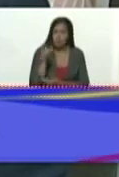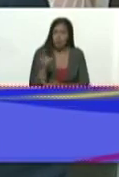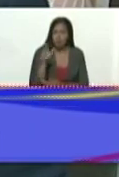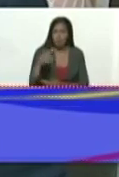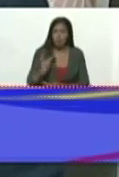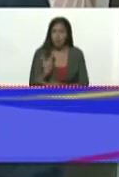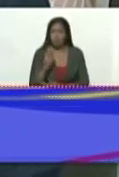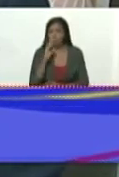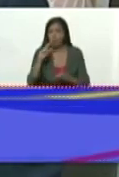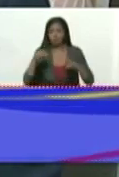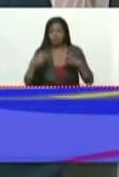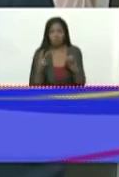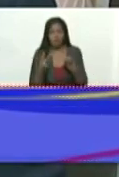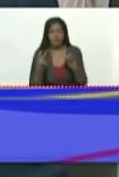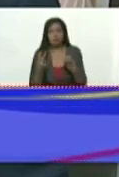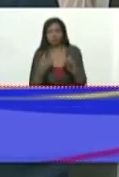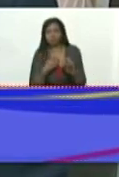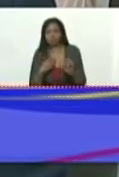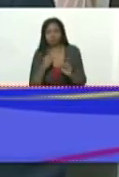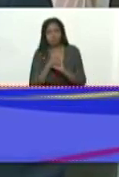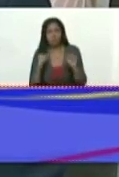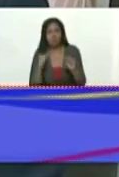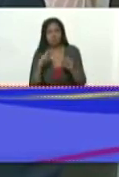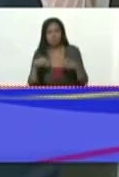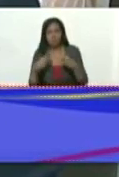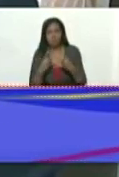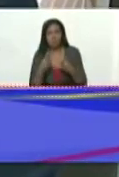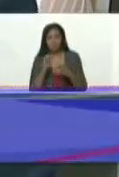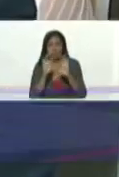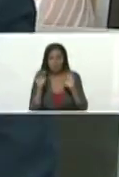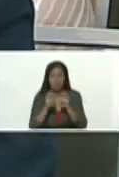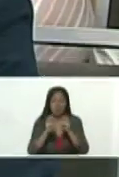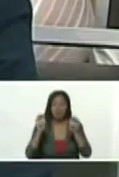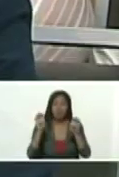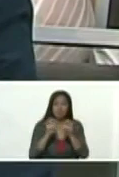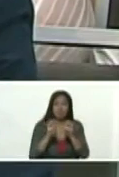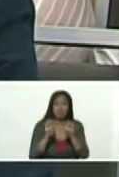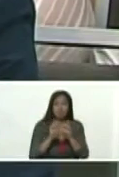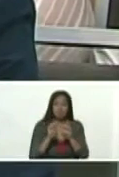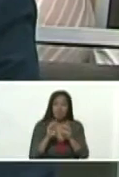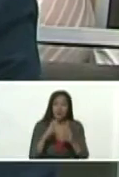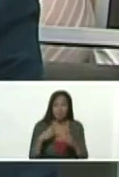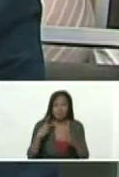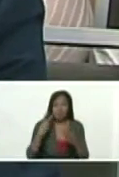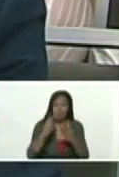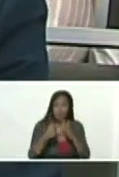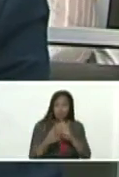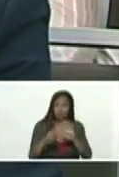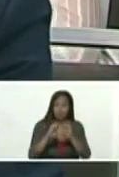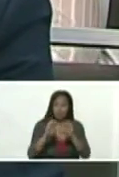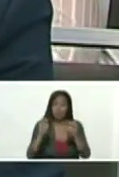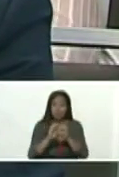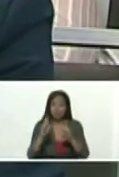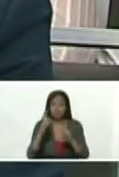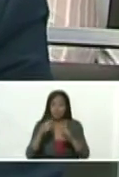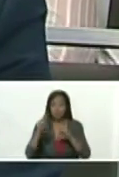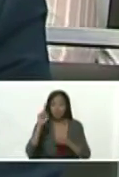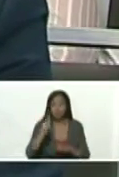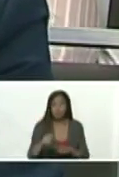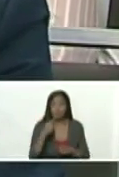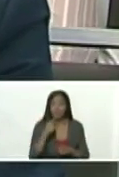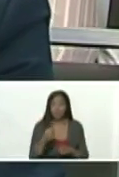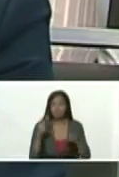nueva república. Y el único instrumento para formar nuevos republicanos es la educación. Ahí estaba valorando la educación. Pero también dijo Simón